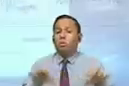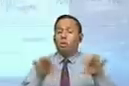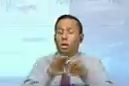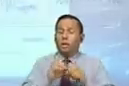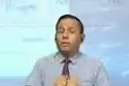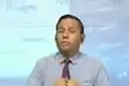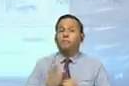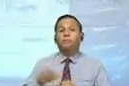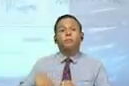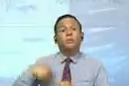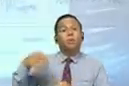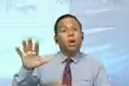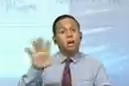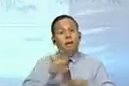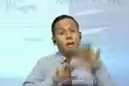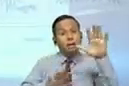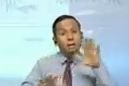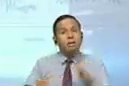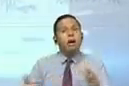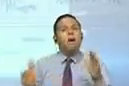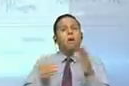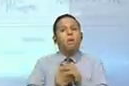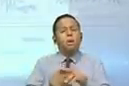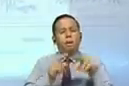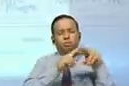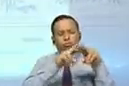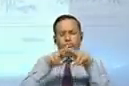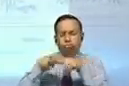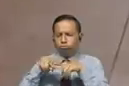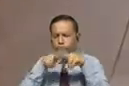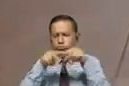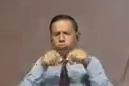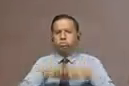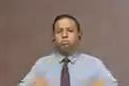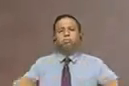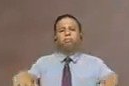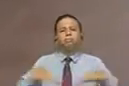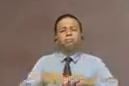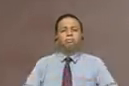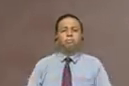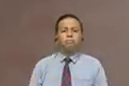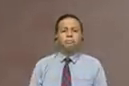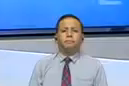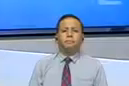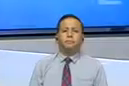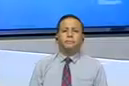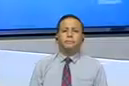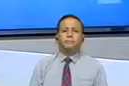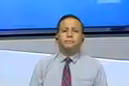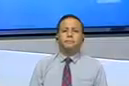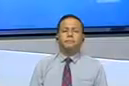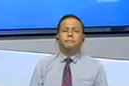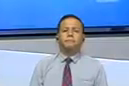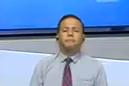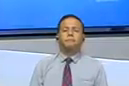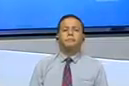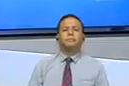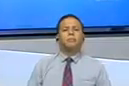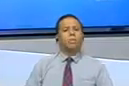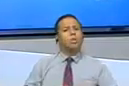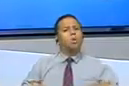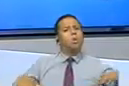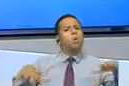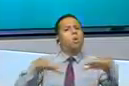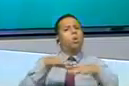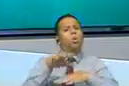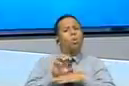15 días se realizará una nueva evaluación epidemiológica del cantón, informó Roselena Vascones. A escala nacional,